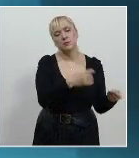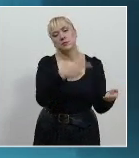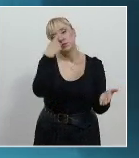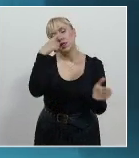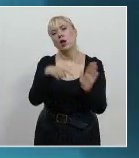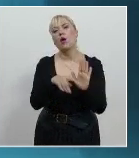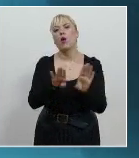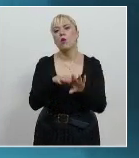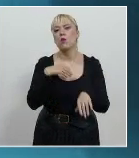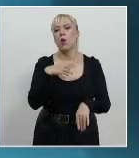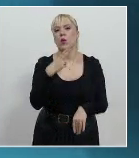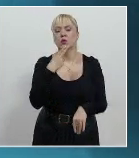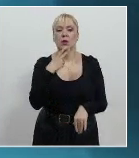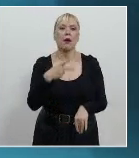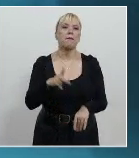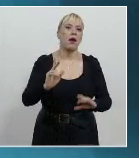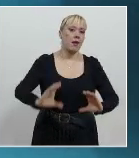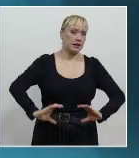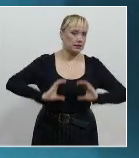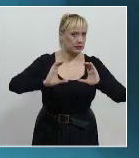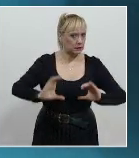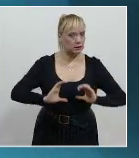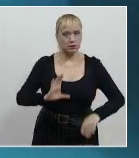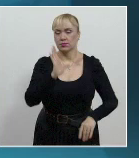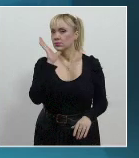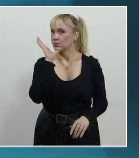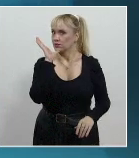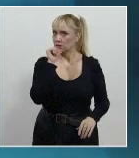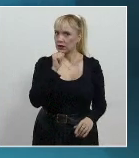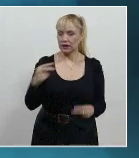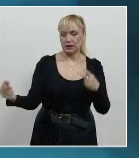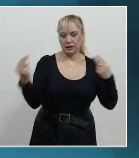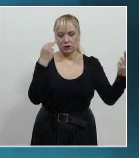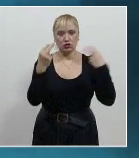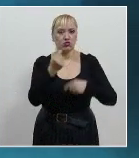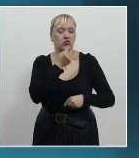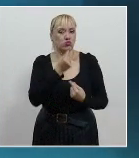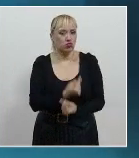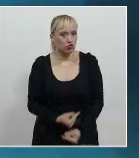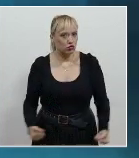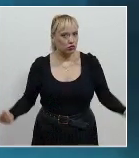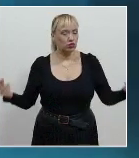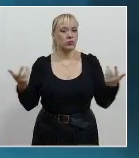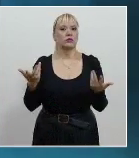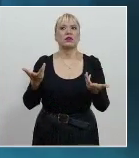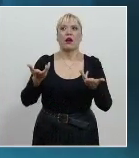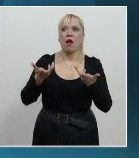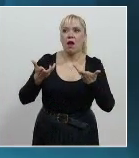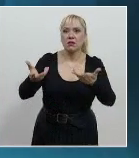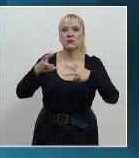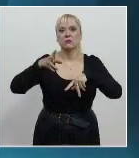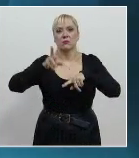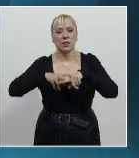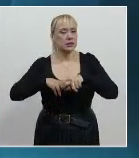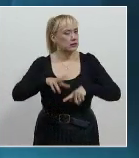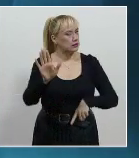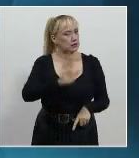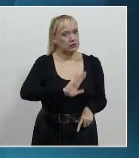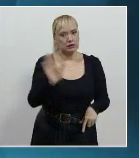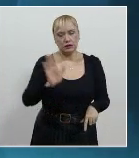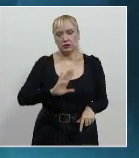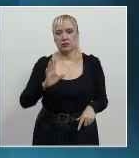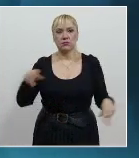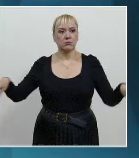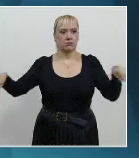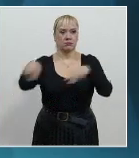este. Sin embargo, este derecho no podrá ser ejercido frente a menores de edad ni en lugares públicos donde se encuentren terceros